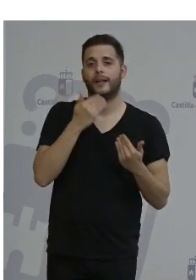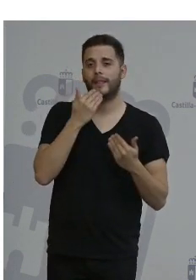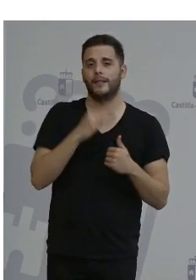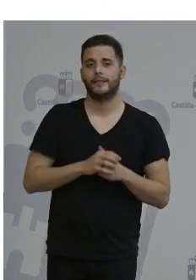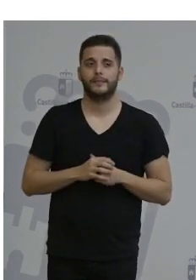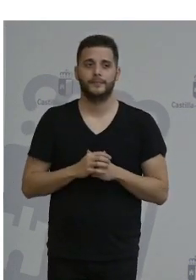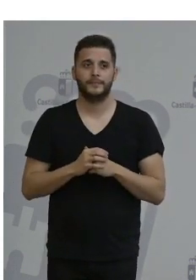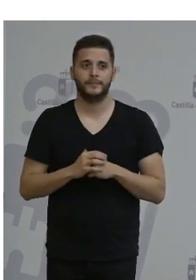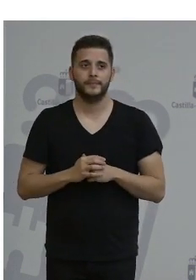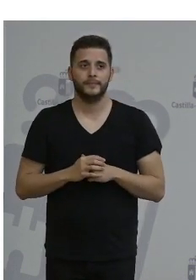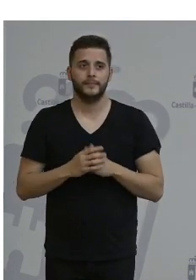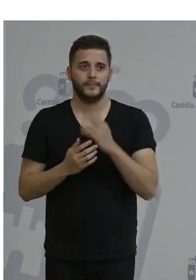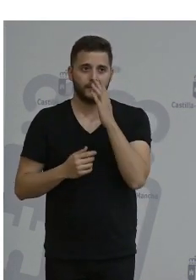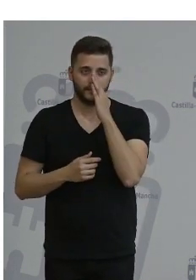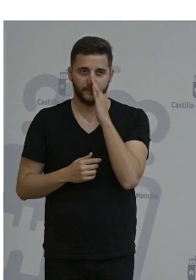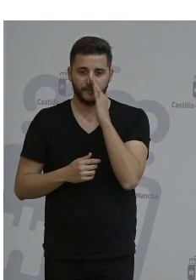Gracias.